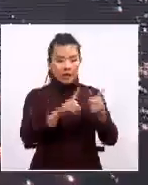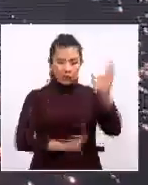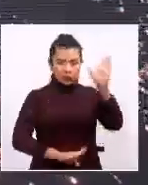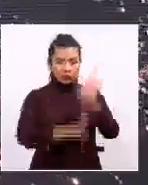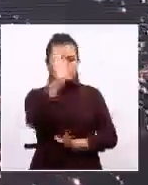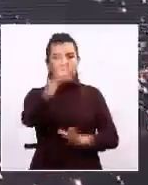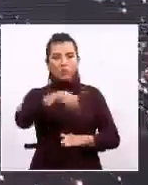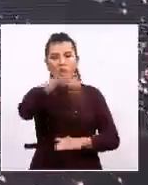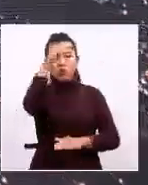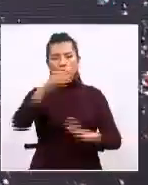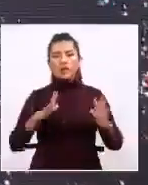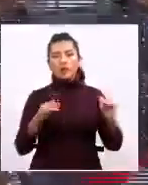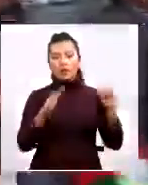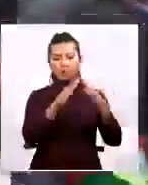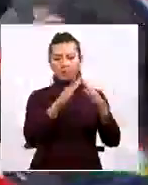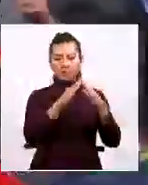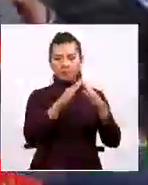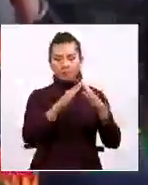Paz.